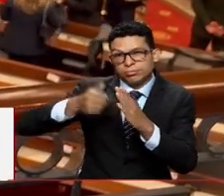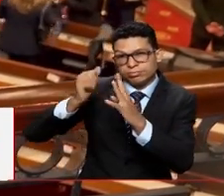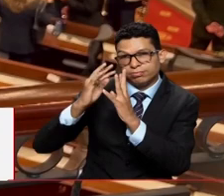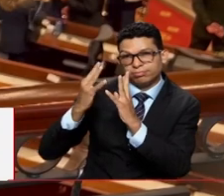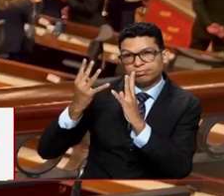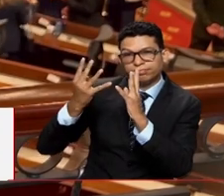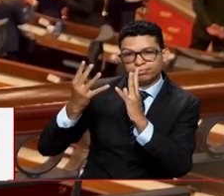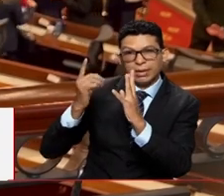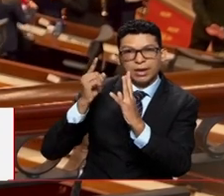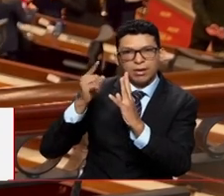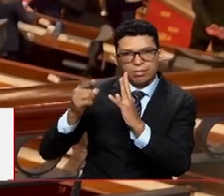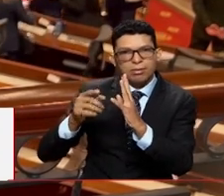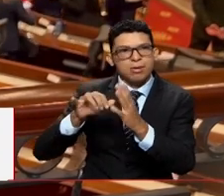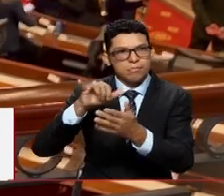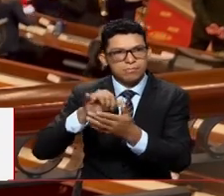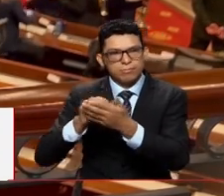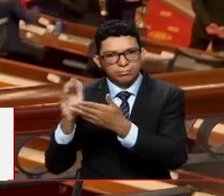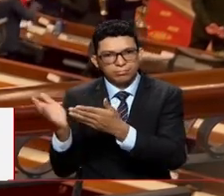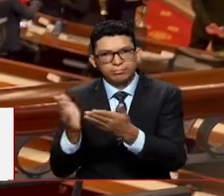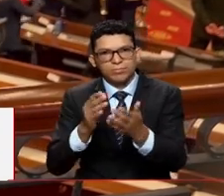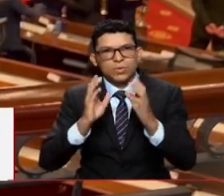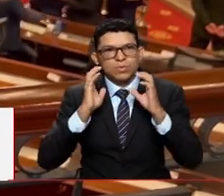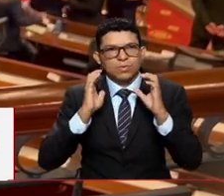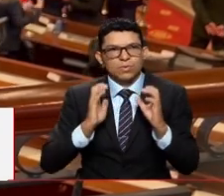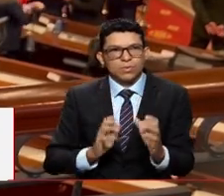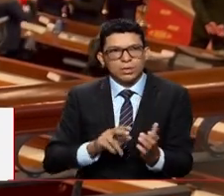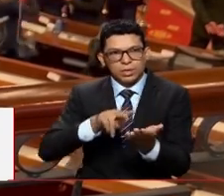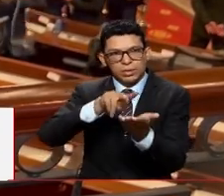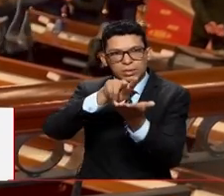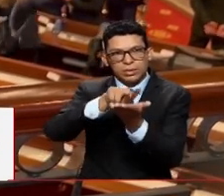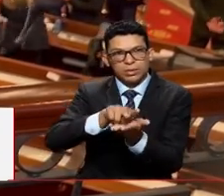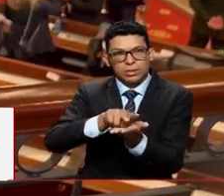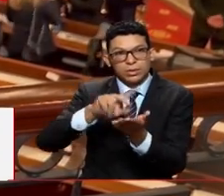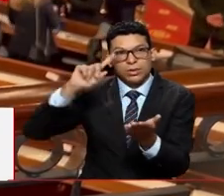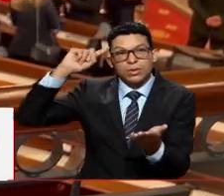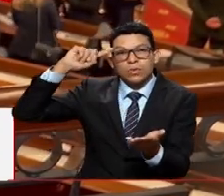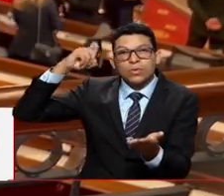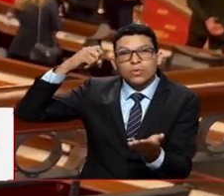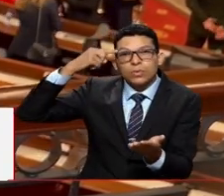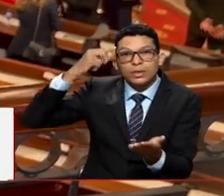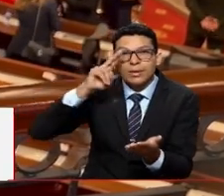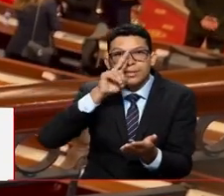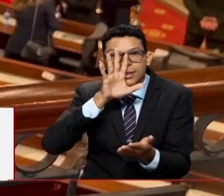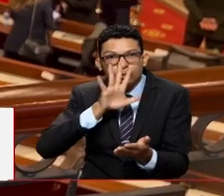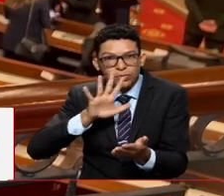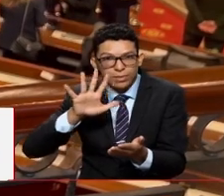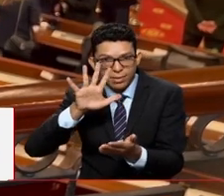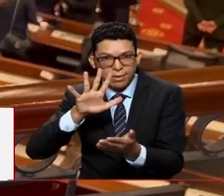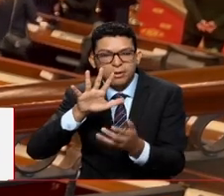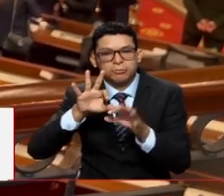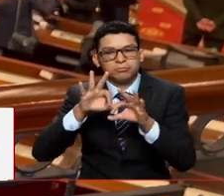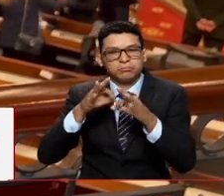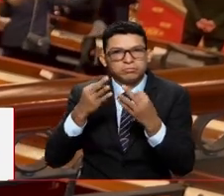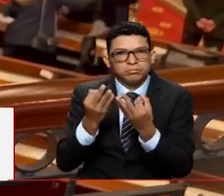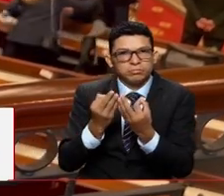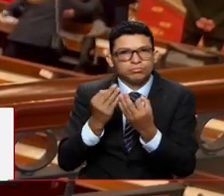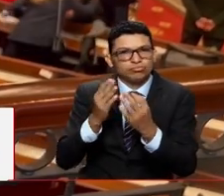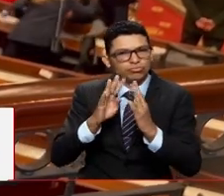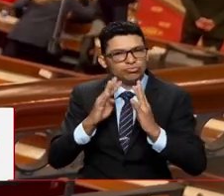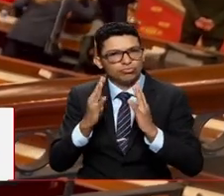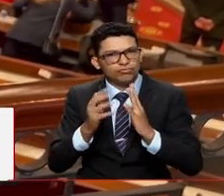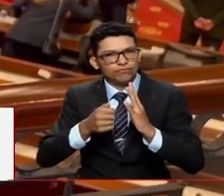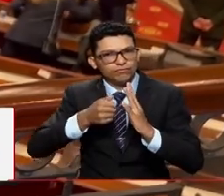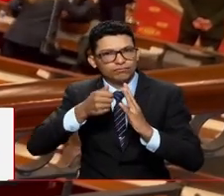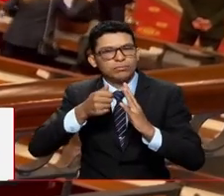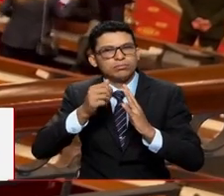del maestro Fernando Botero miembros del gobierno nacional senadores y familiares se dieron cita para rendirle un